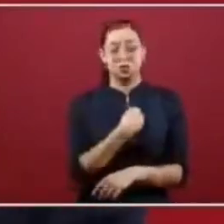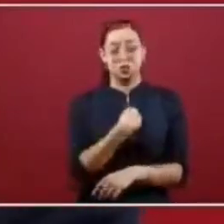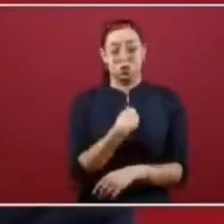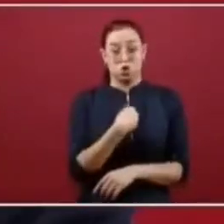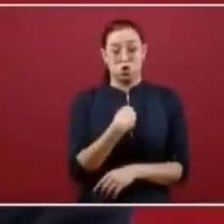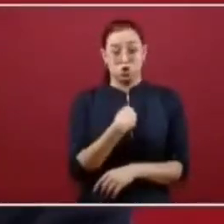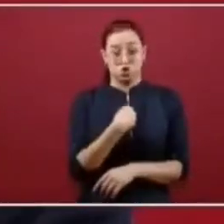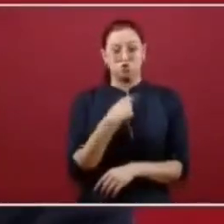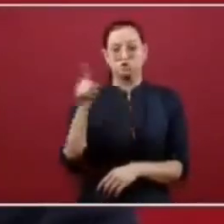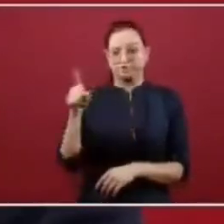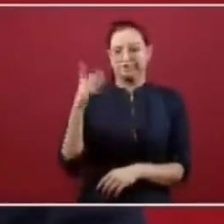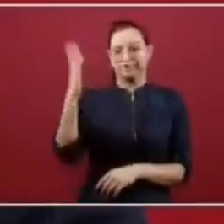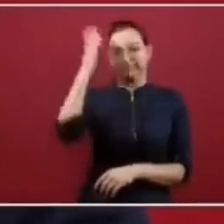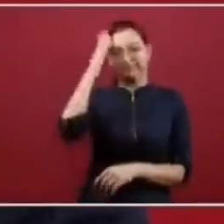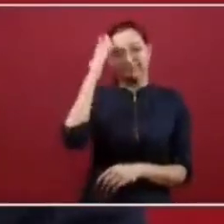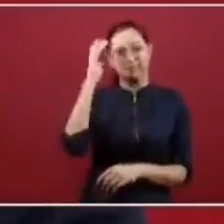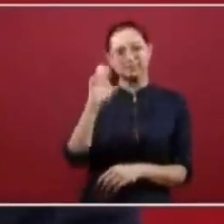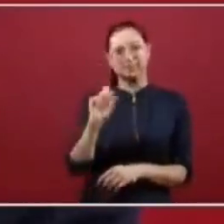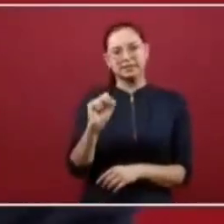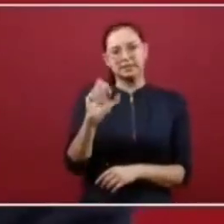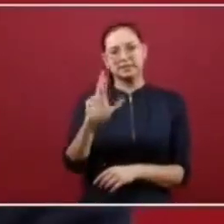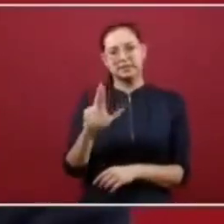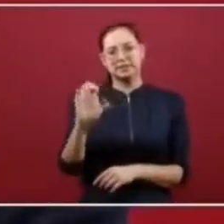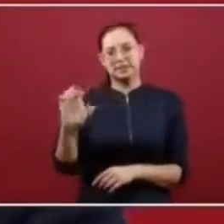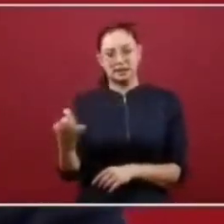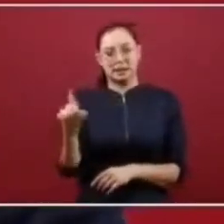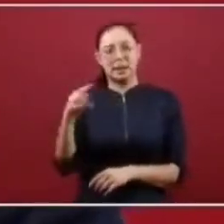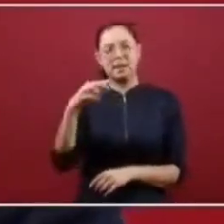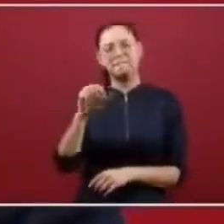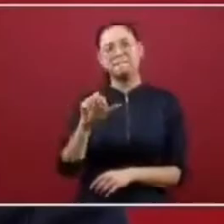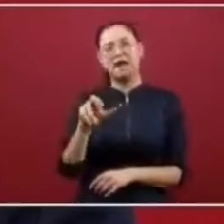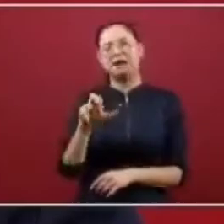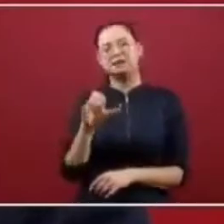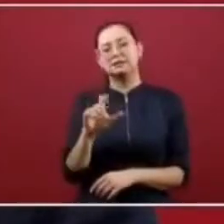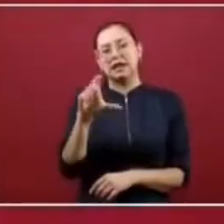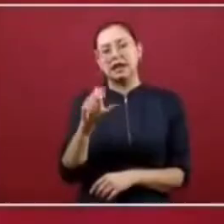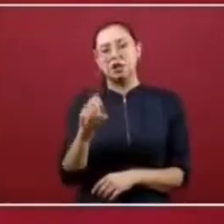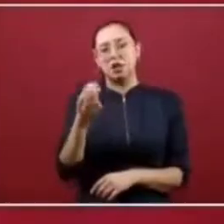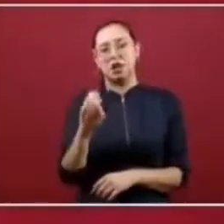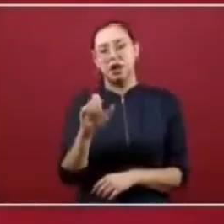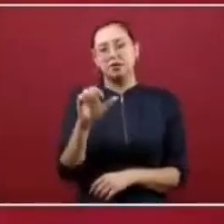al secretario de Relaciones Exteriores, a Marcelo Ebrard. Estamos